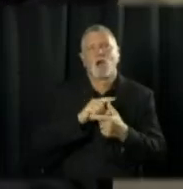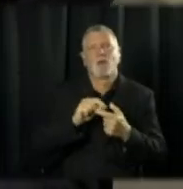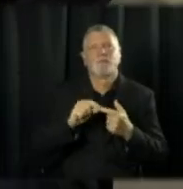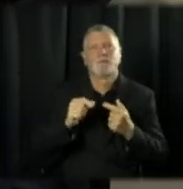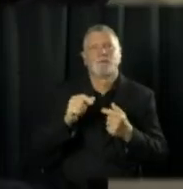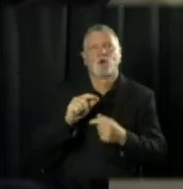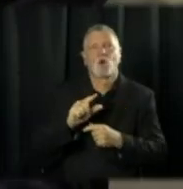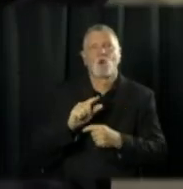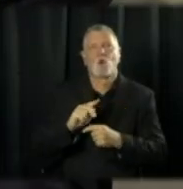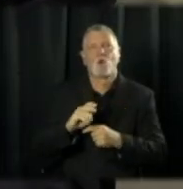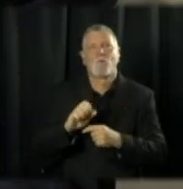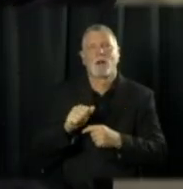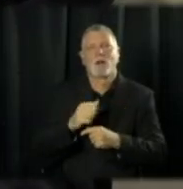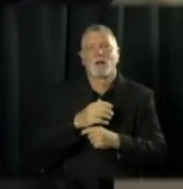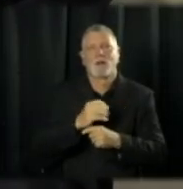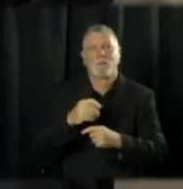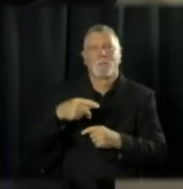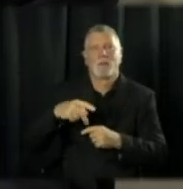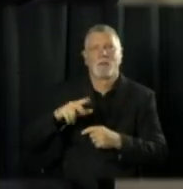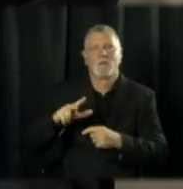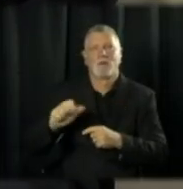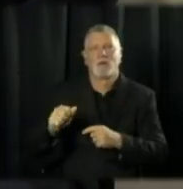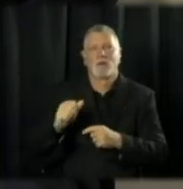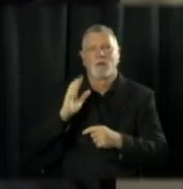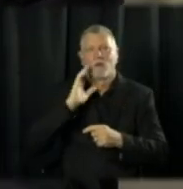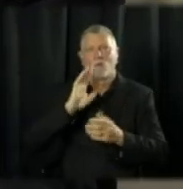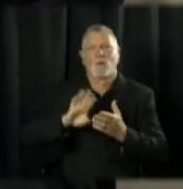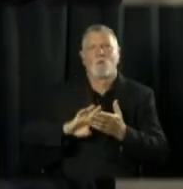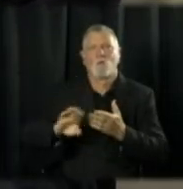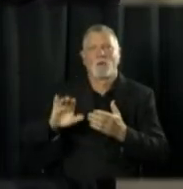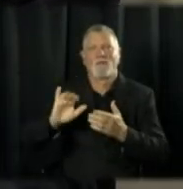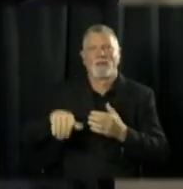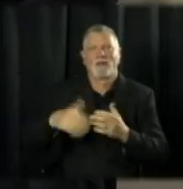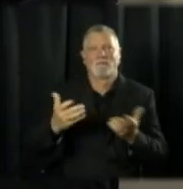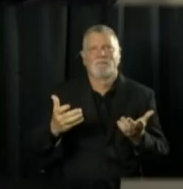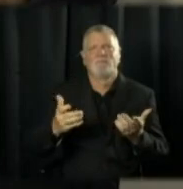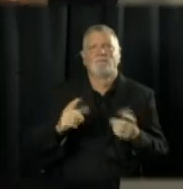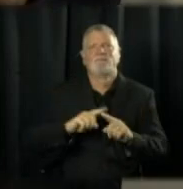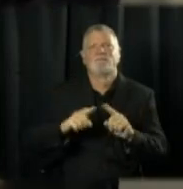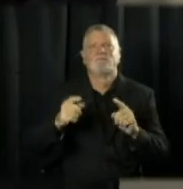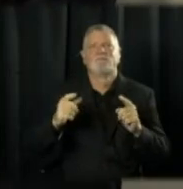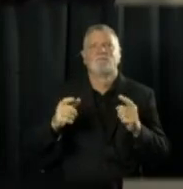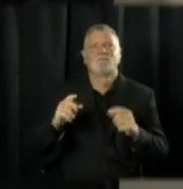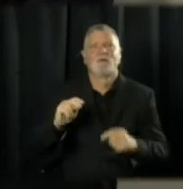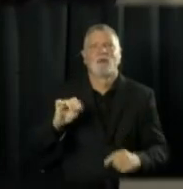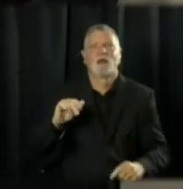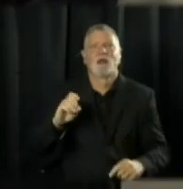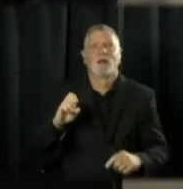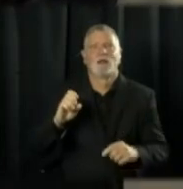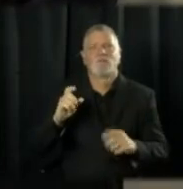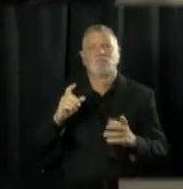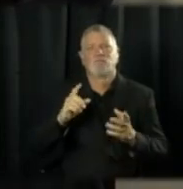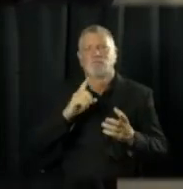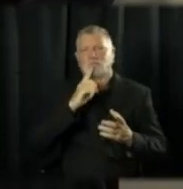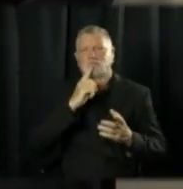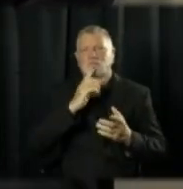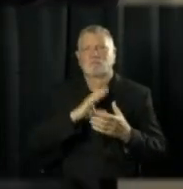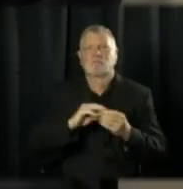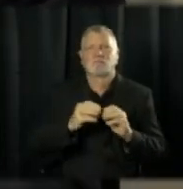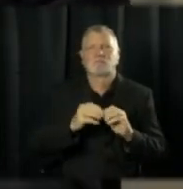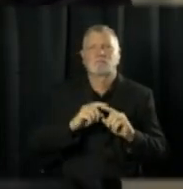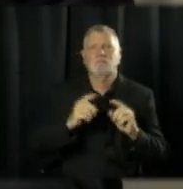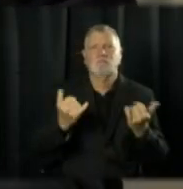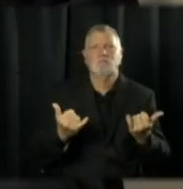hay la opción que Luma y P3 y la AAP pueden eximirlos de